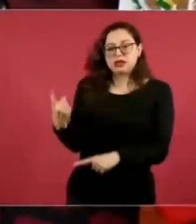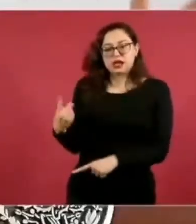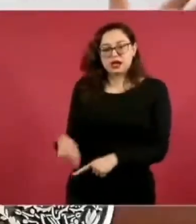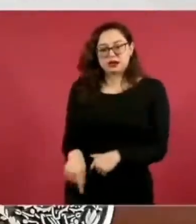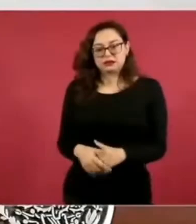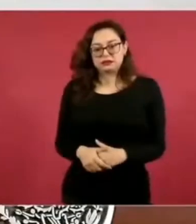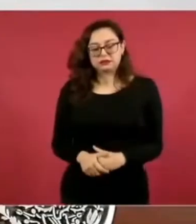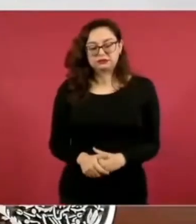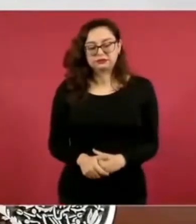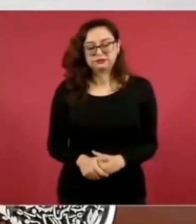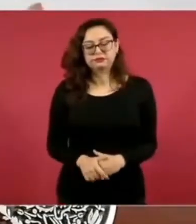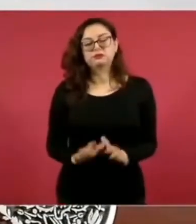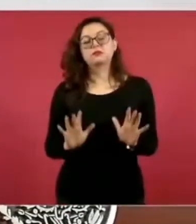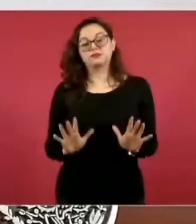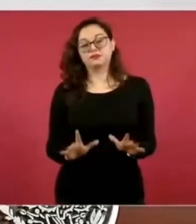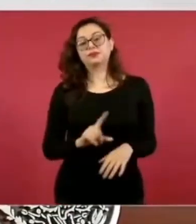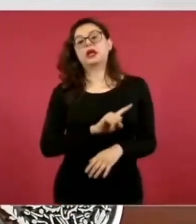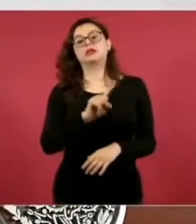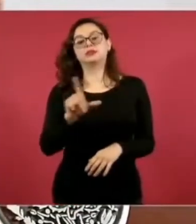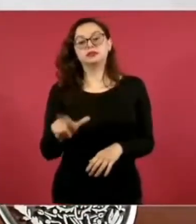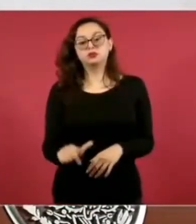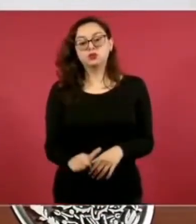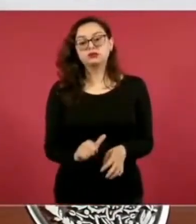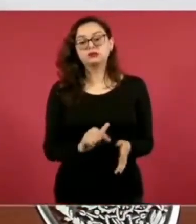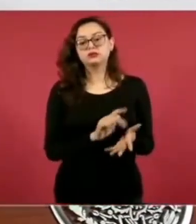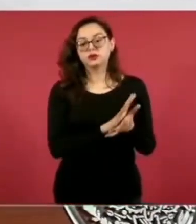Cambió toda esa política, empezó a cambiar,